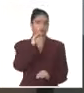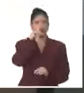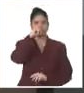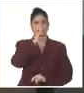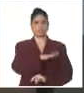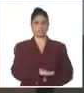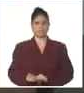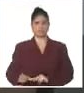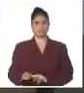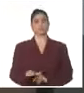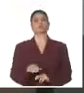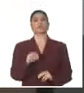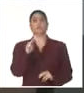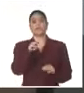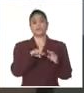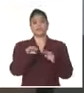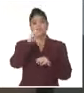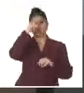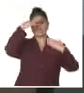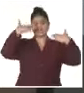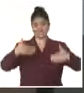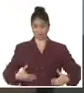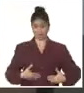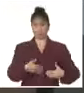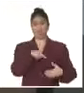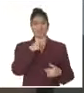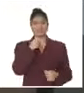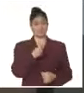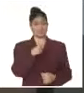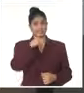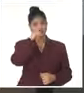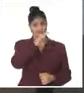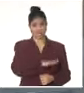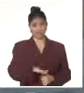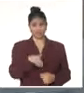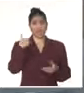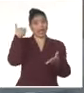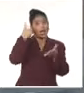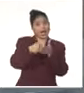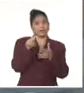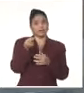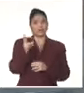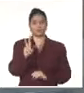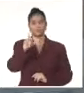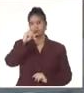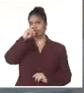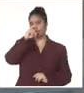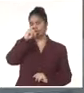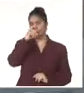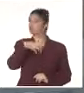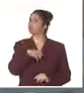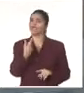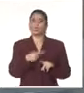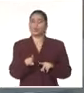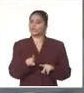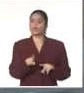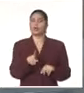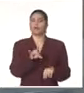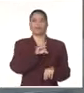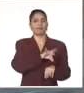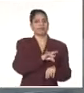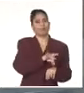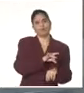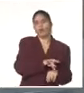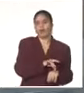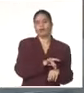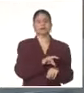Salud Pública que los niños hasta 12 años de edad con cuadros sugestivos de dengue o de